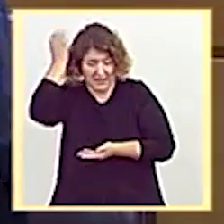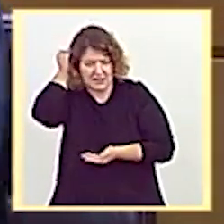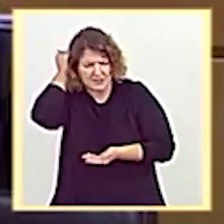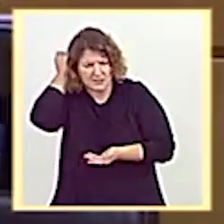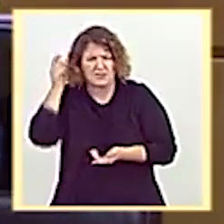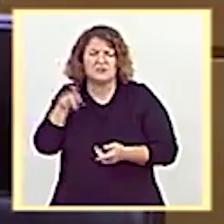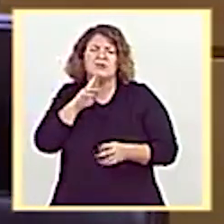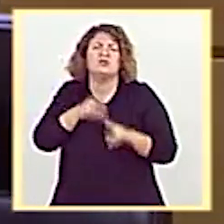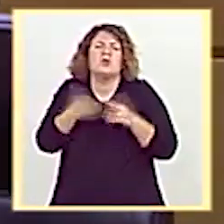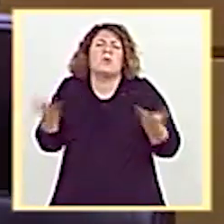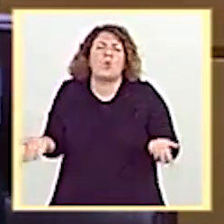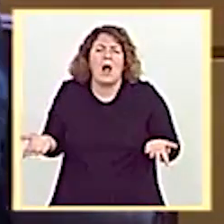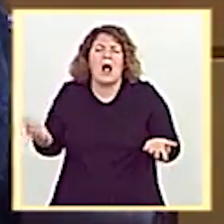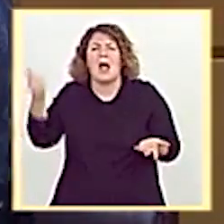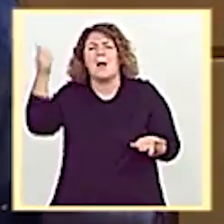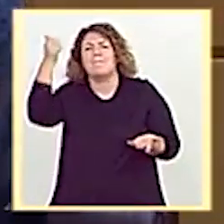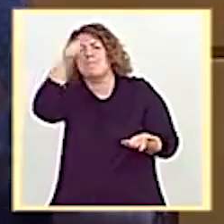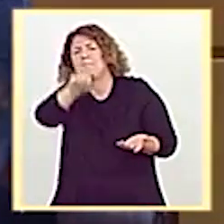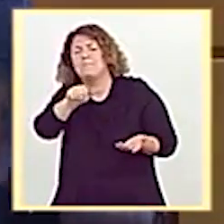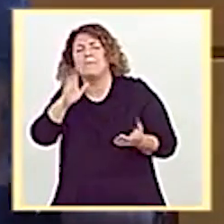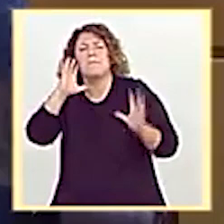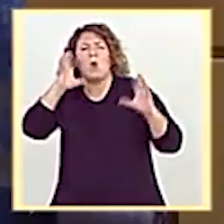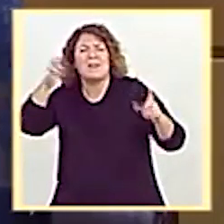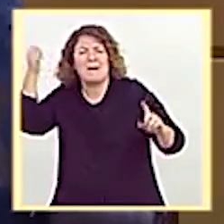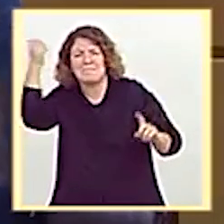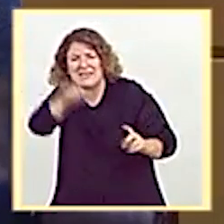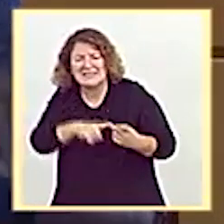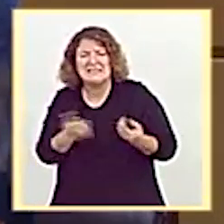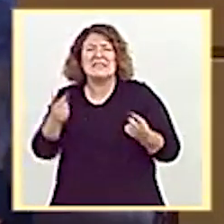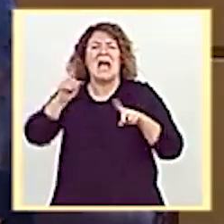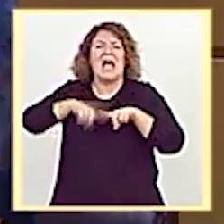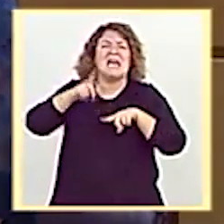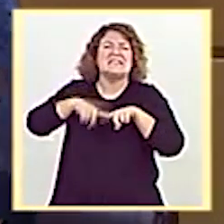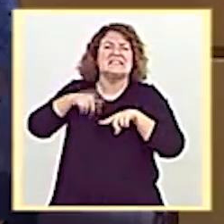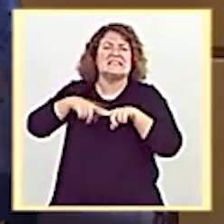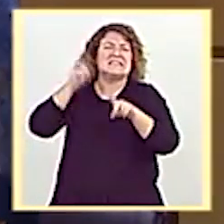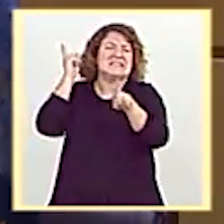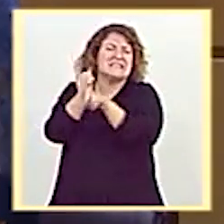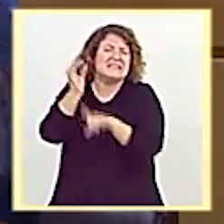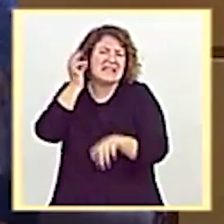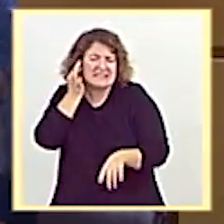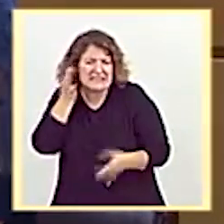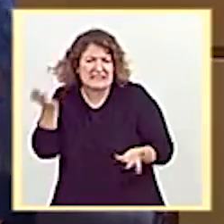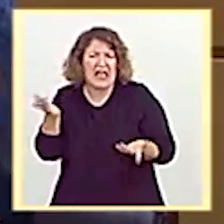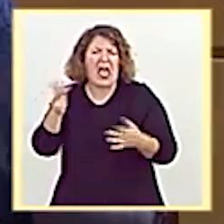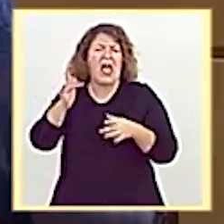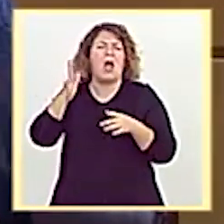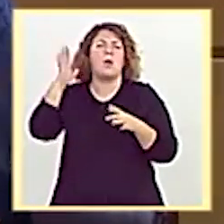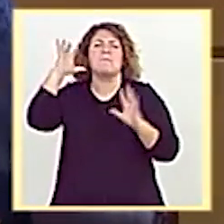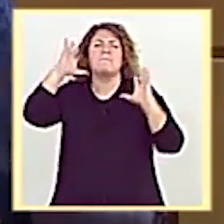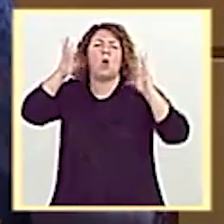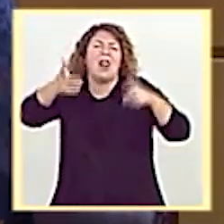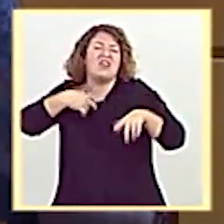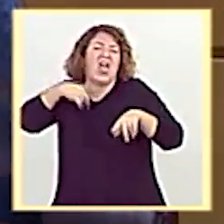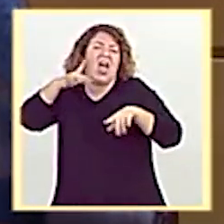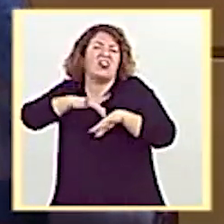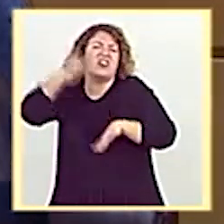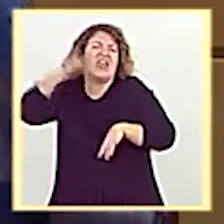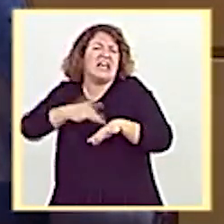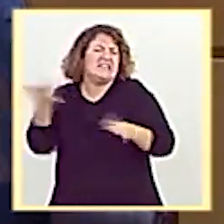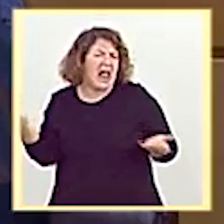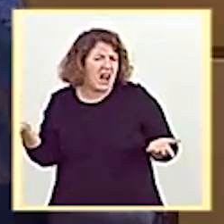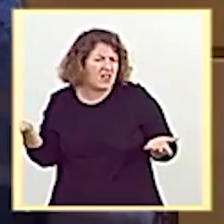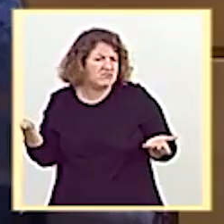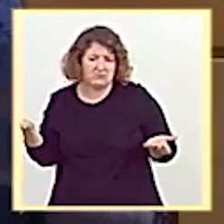¿Violencia machista, sexista, violencia digital? En definitiva, señora Montero, actitudes que no